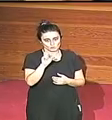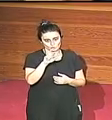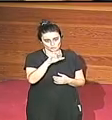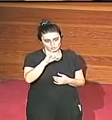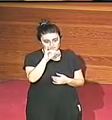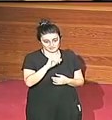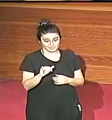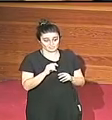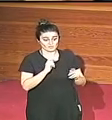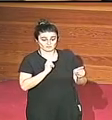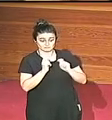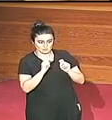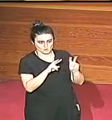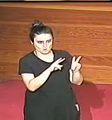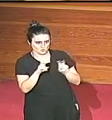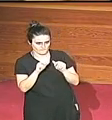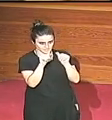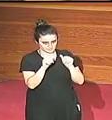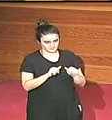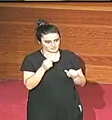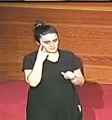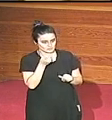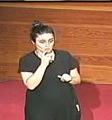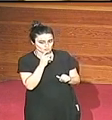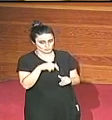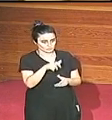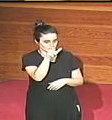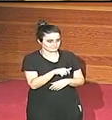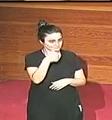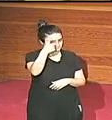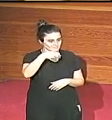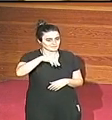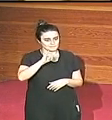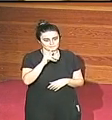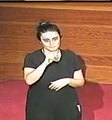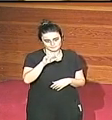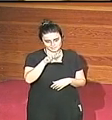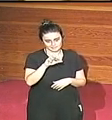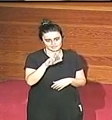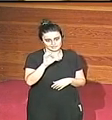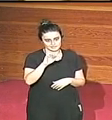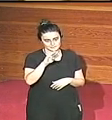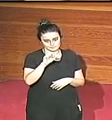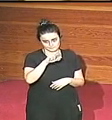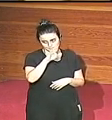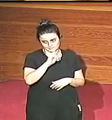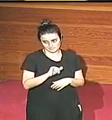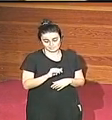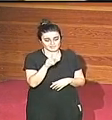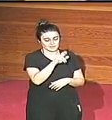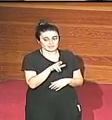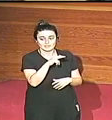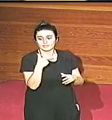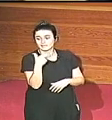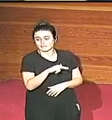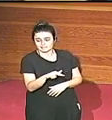dugu Mikel Reparaz kazetariarekin. Bueno, buenos días y gracias por su presencia. Las jornadas periodísticas organizadas por el Servicio de Cultura